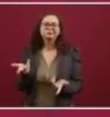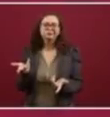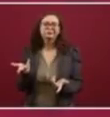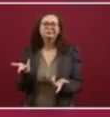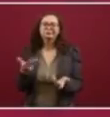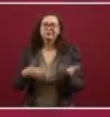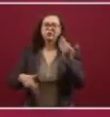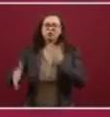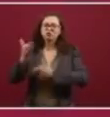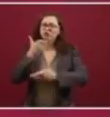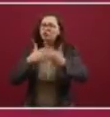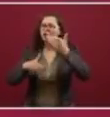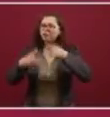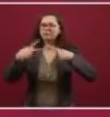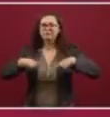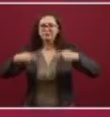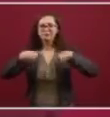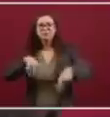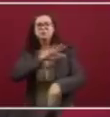todo mundo participa,